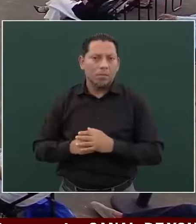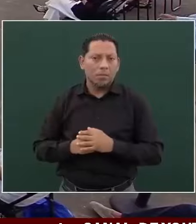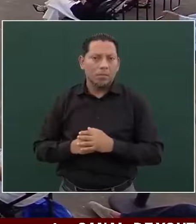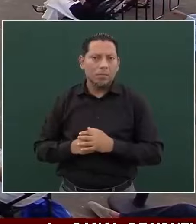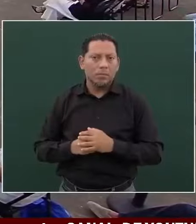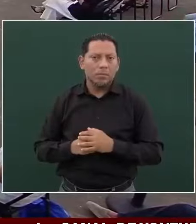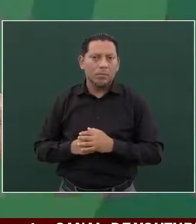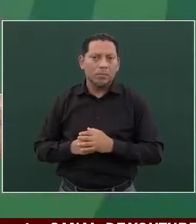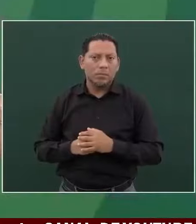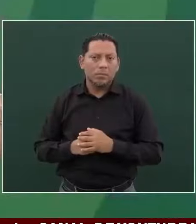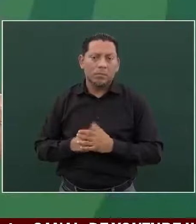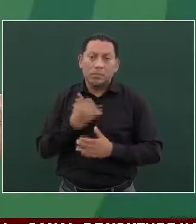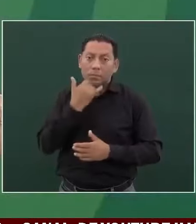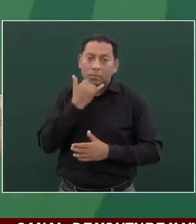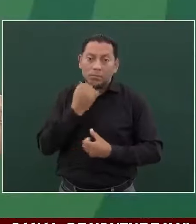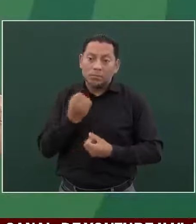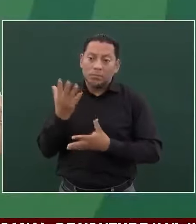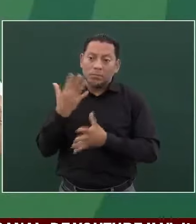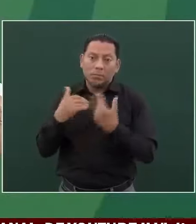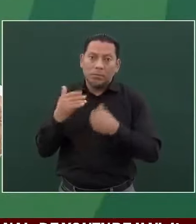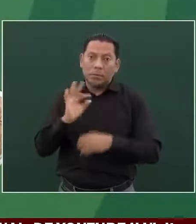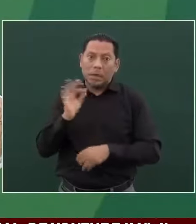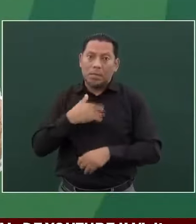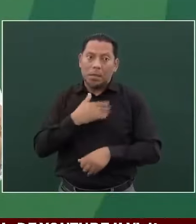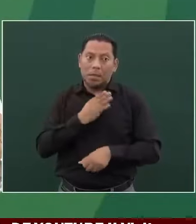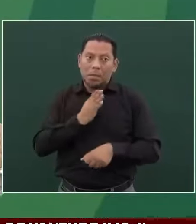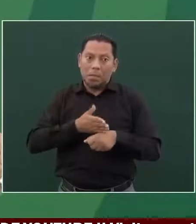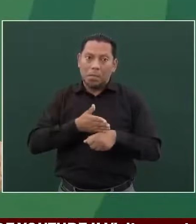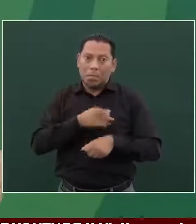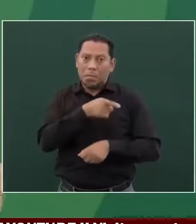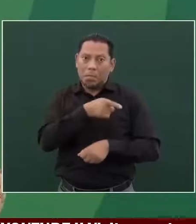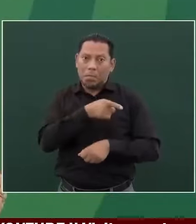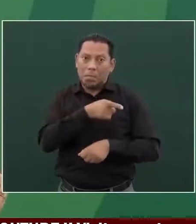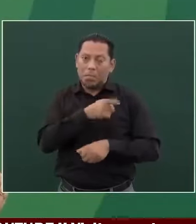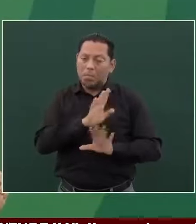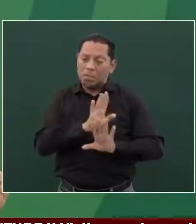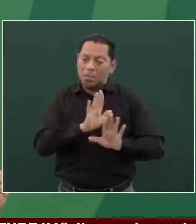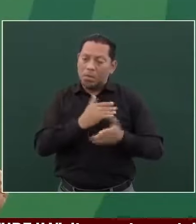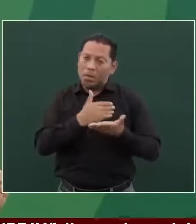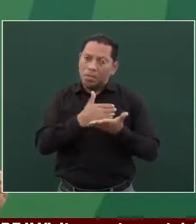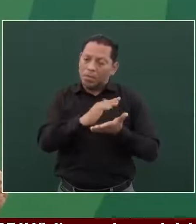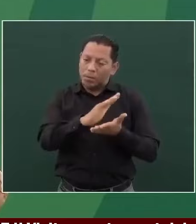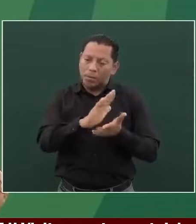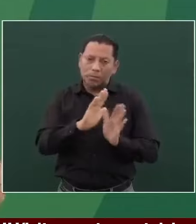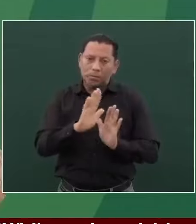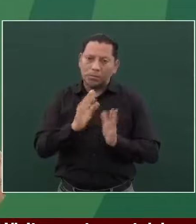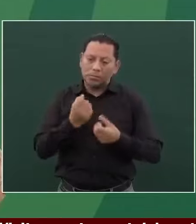No hablo porque no me vayan a sancionar. Eso es la gente que lo